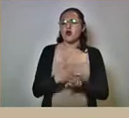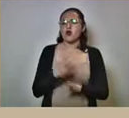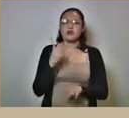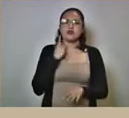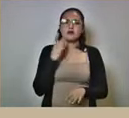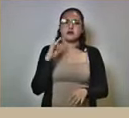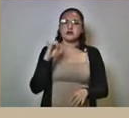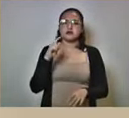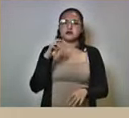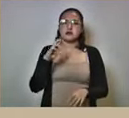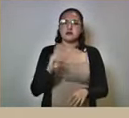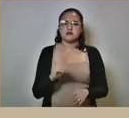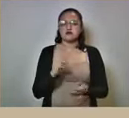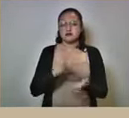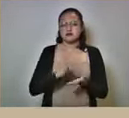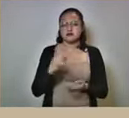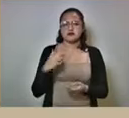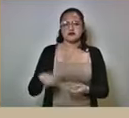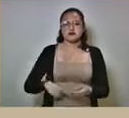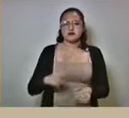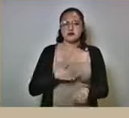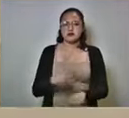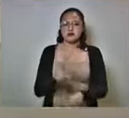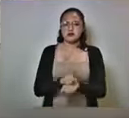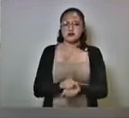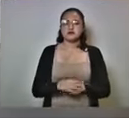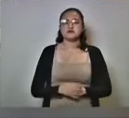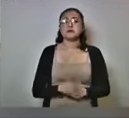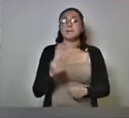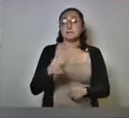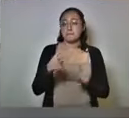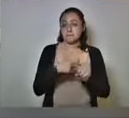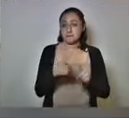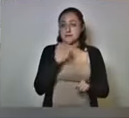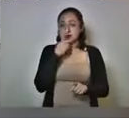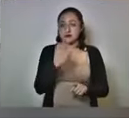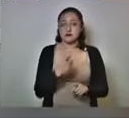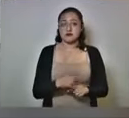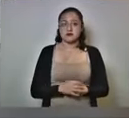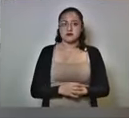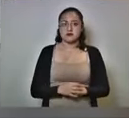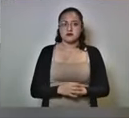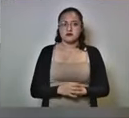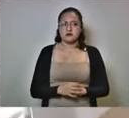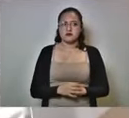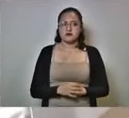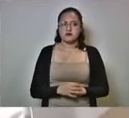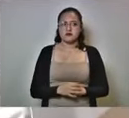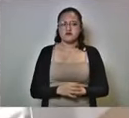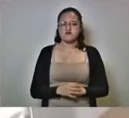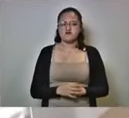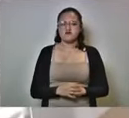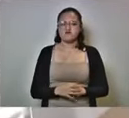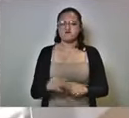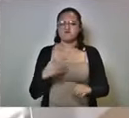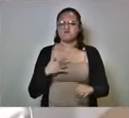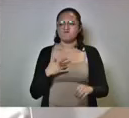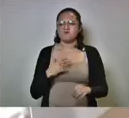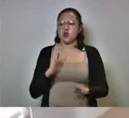Biestro. Muchas gracias, gobernador. Buen día. Primero decirles que el combate a la